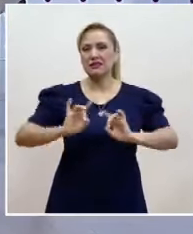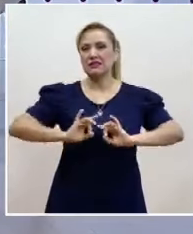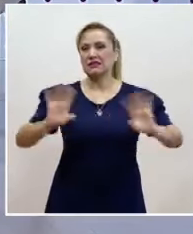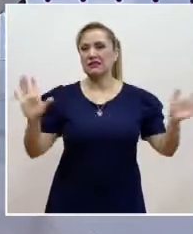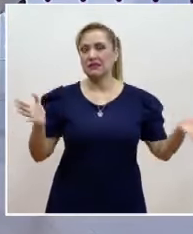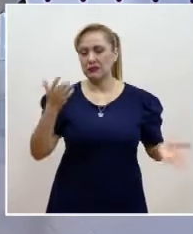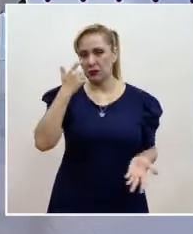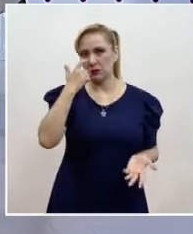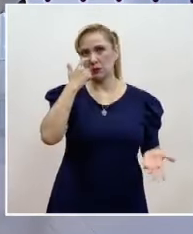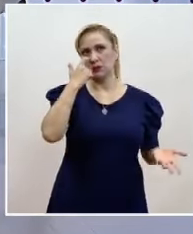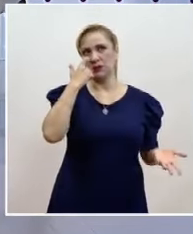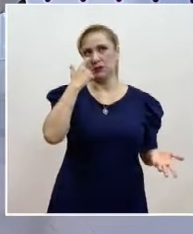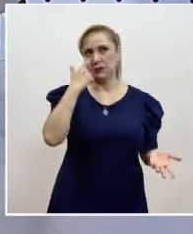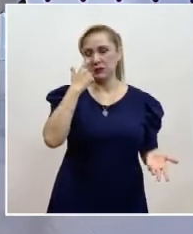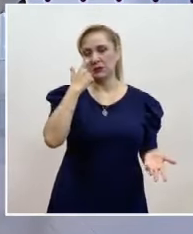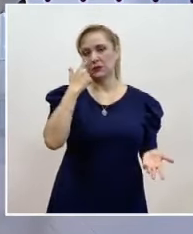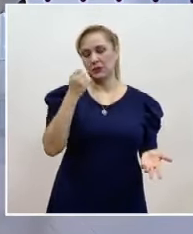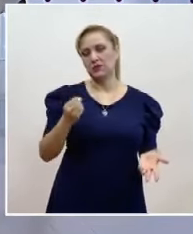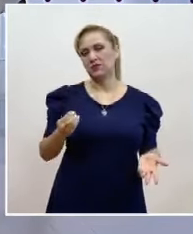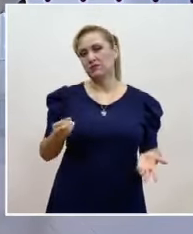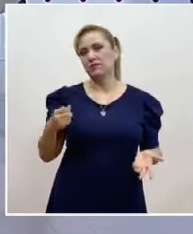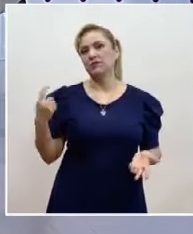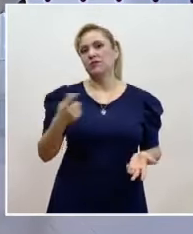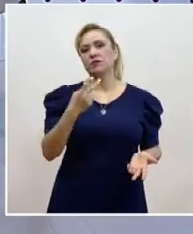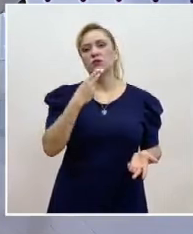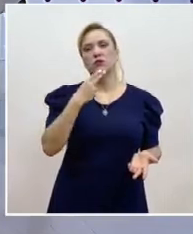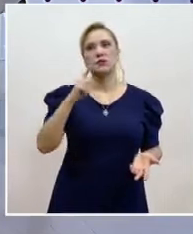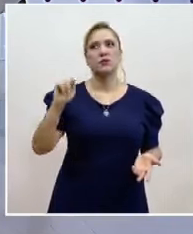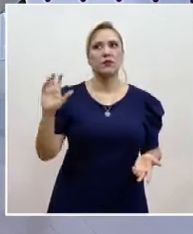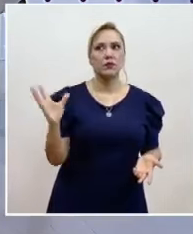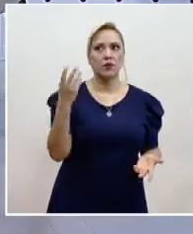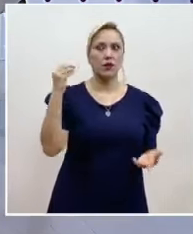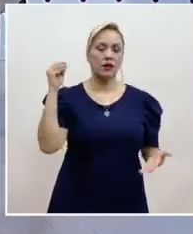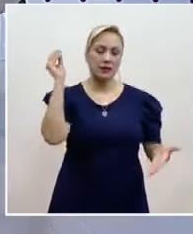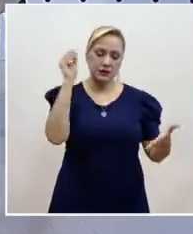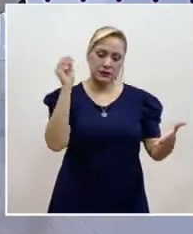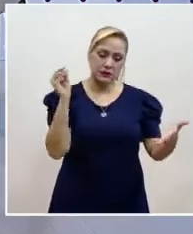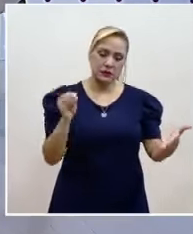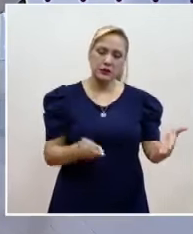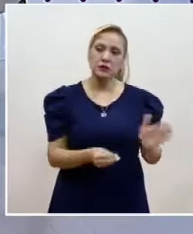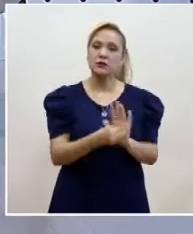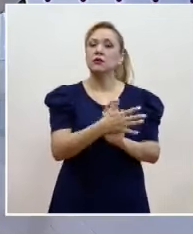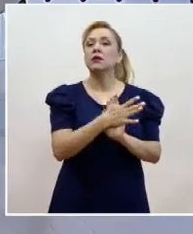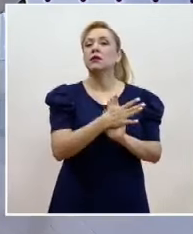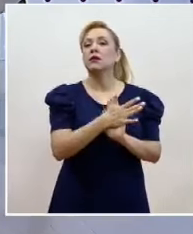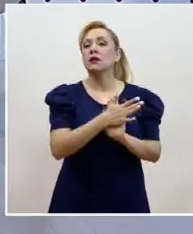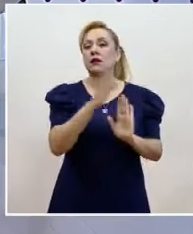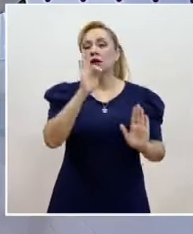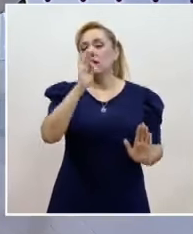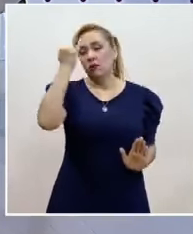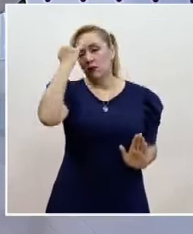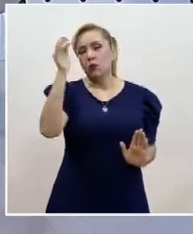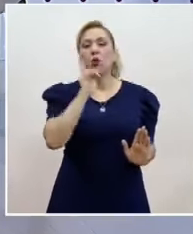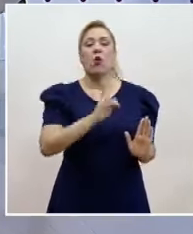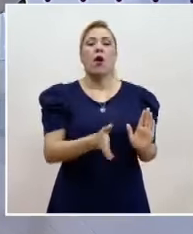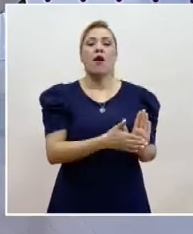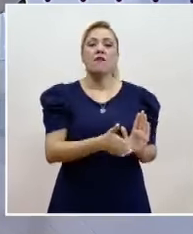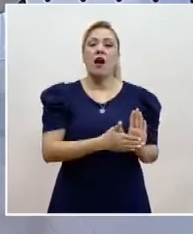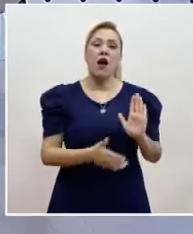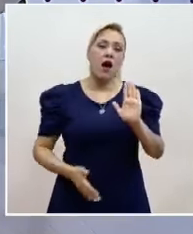la tendencia es utilizar las tecnologías, pues todos esos datos se van a quedar. A lo mejor imagínate una prueba